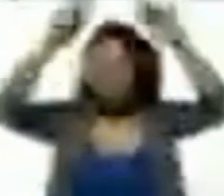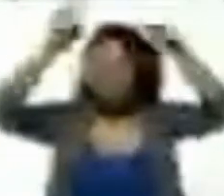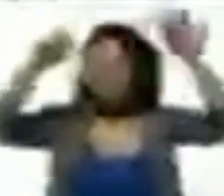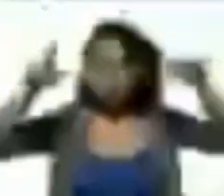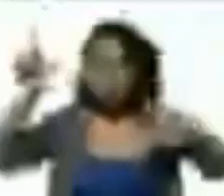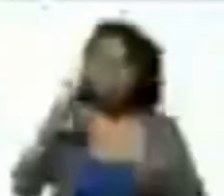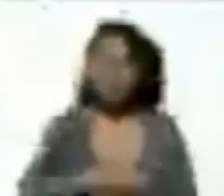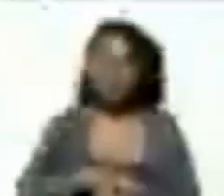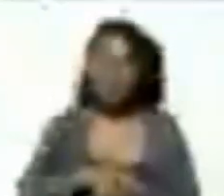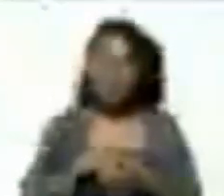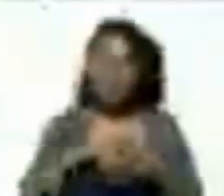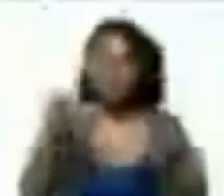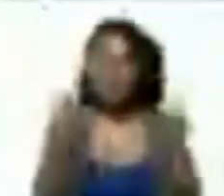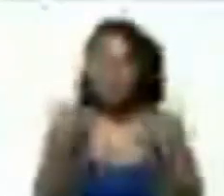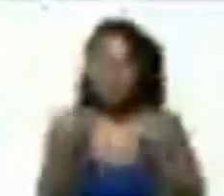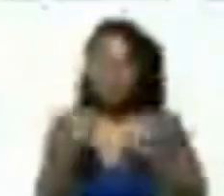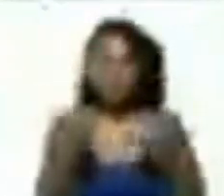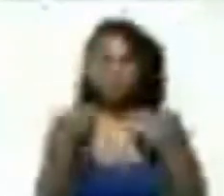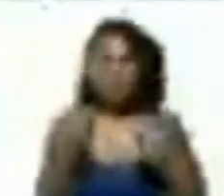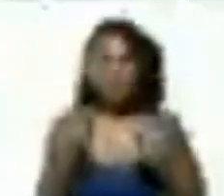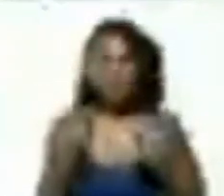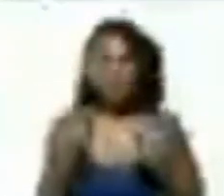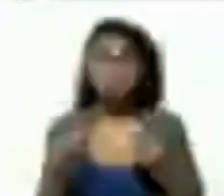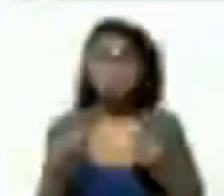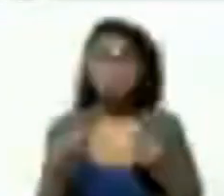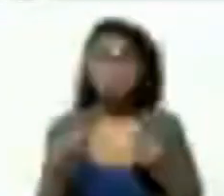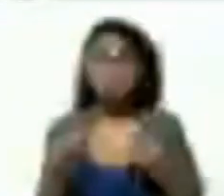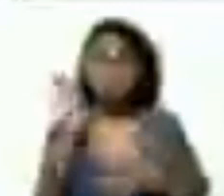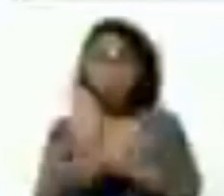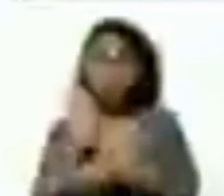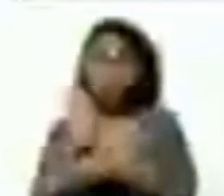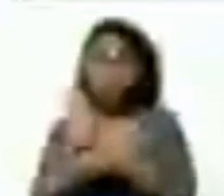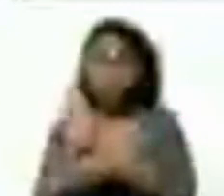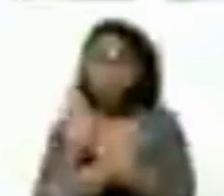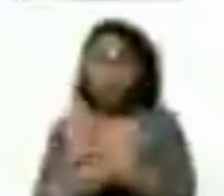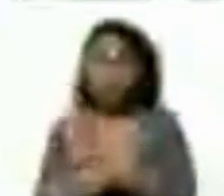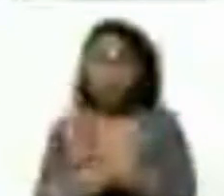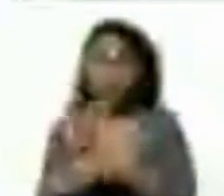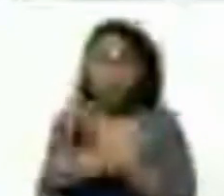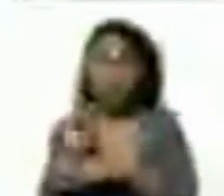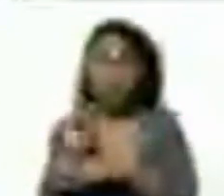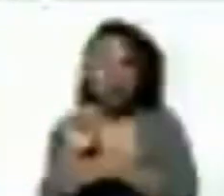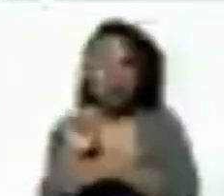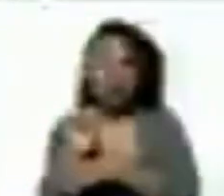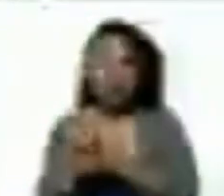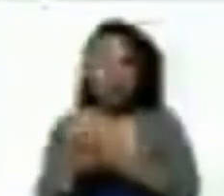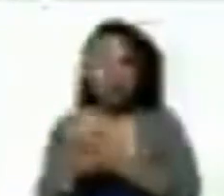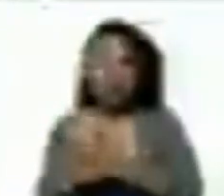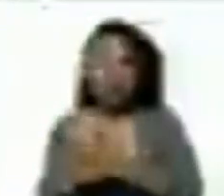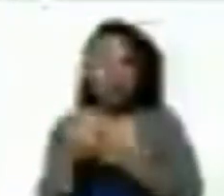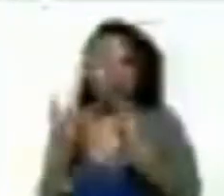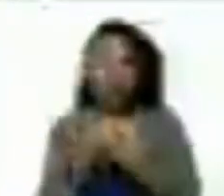en el estado Mérida, para que el protectorado esté investido junto a